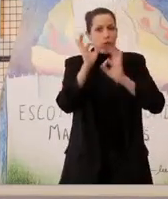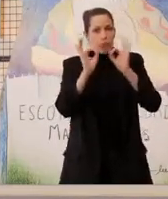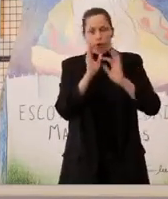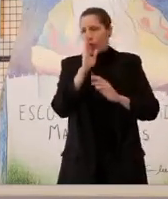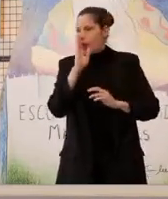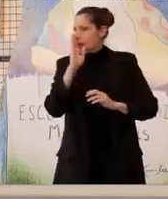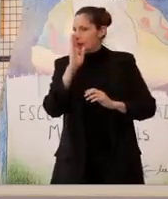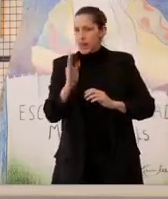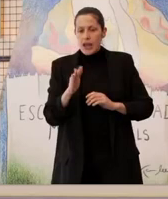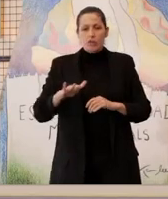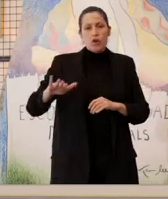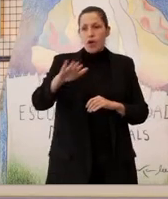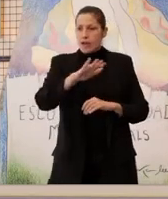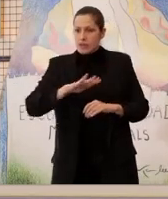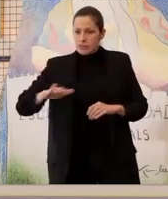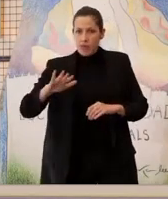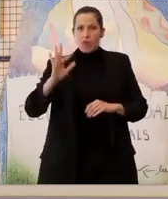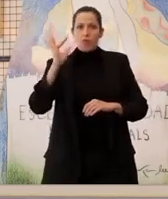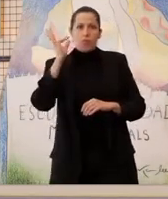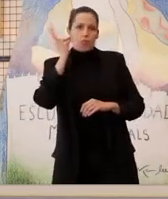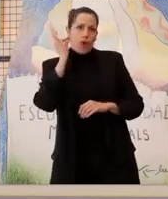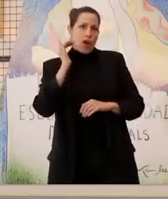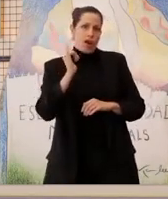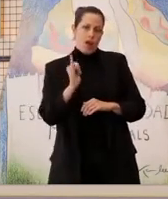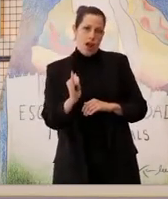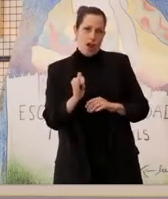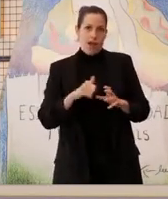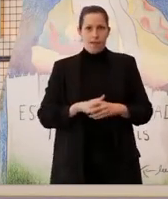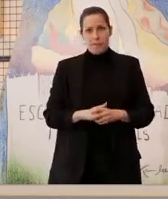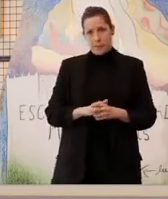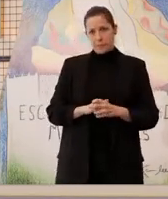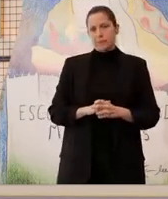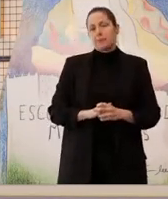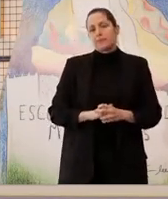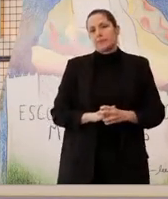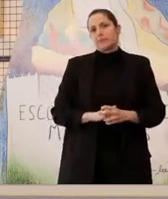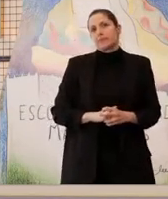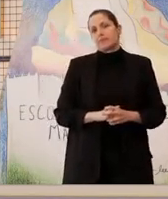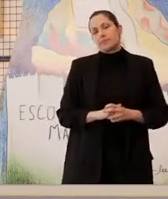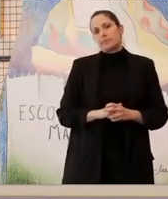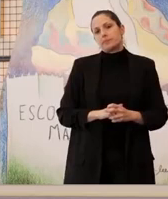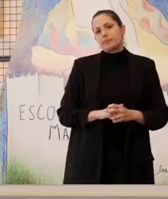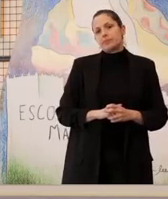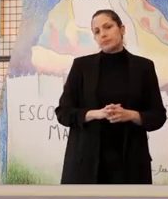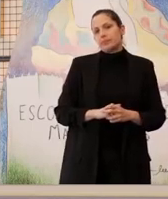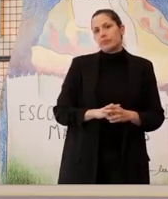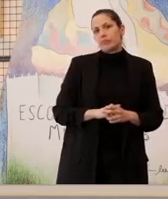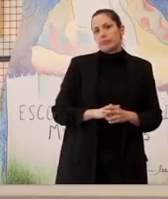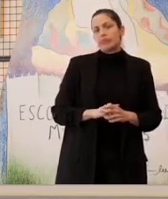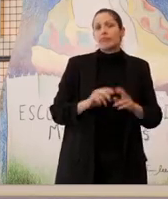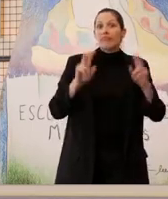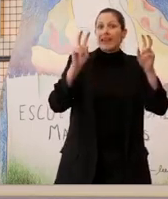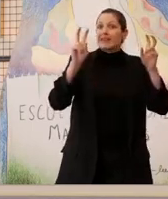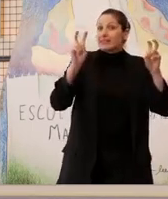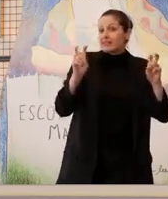y en los que tienen esa en los que están por decirlo así el tema de la paridad ha